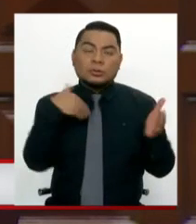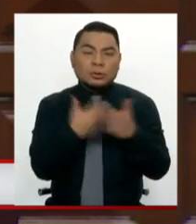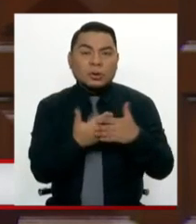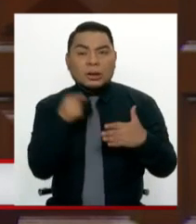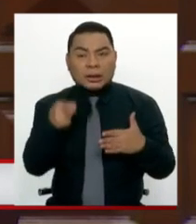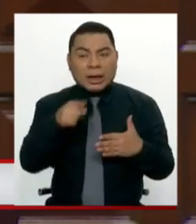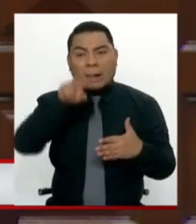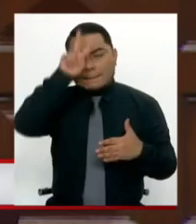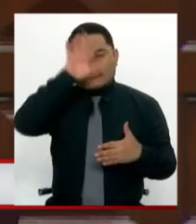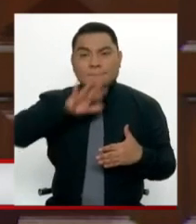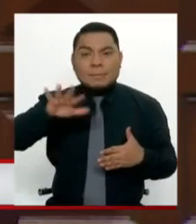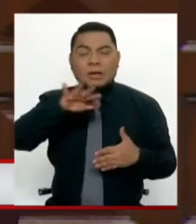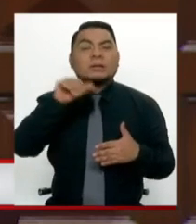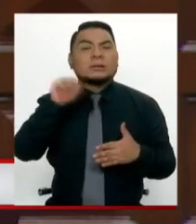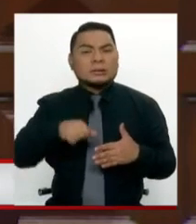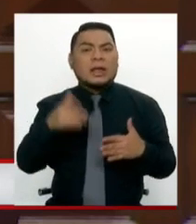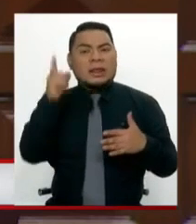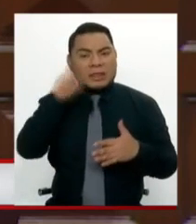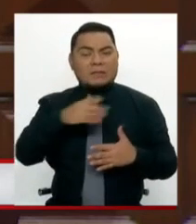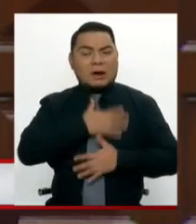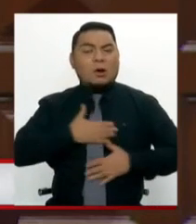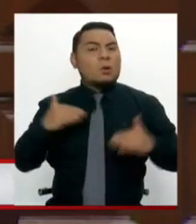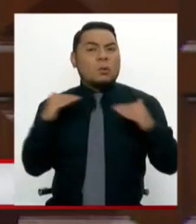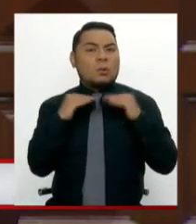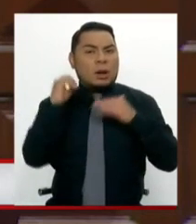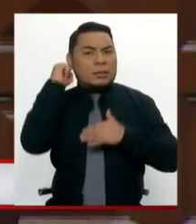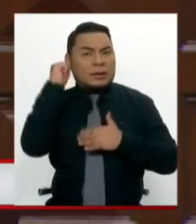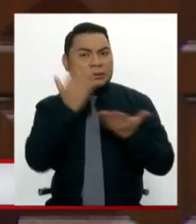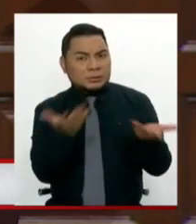parte de esta patria, debemos gozar de los mismos